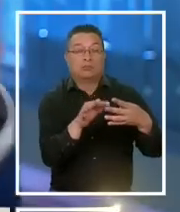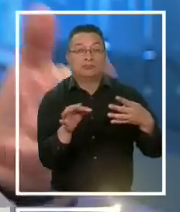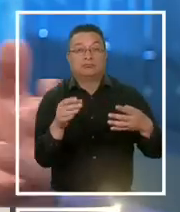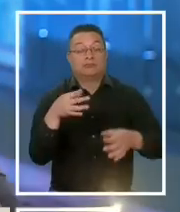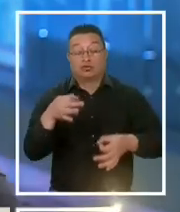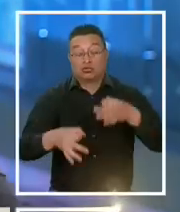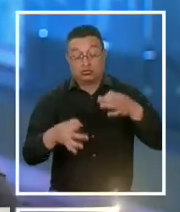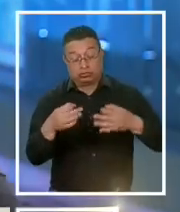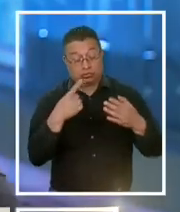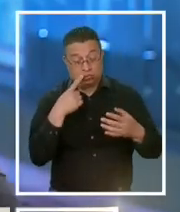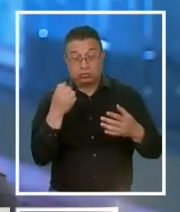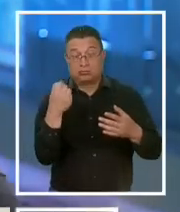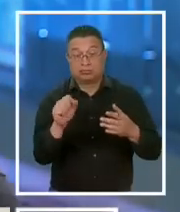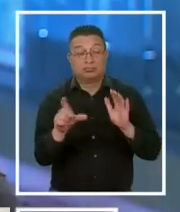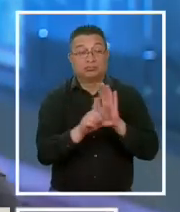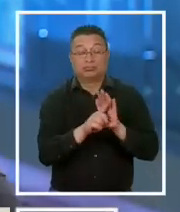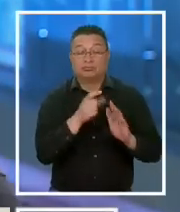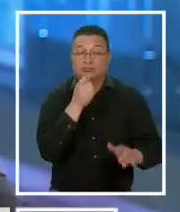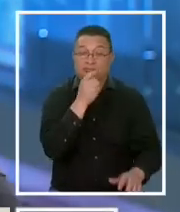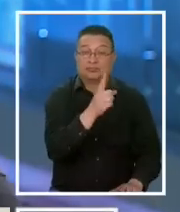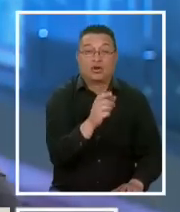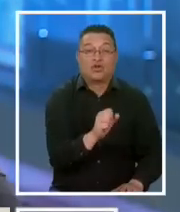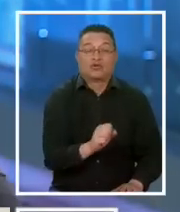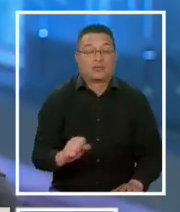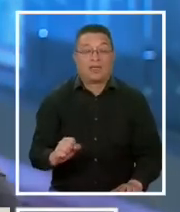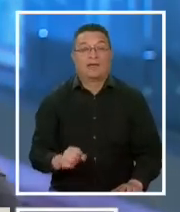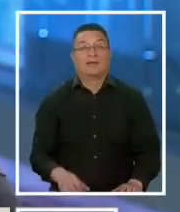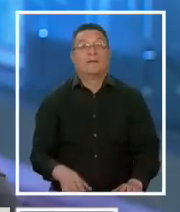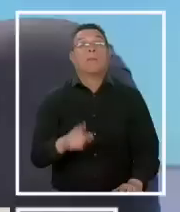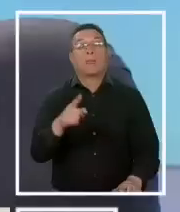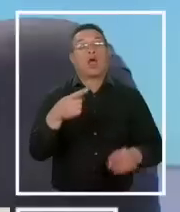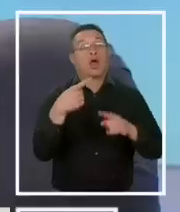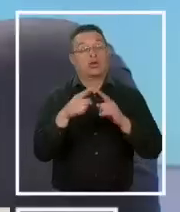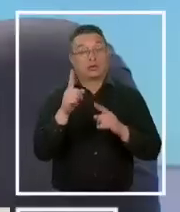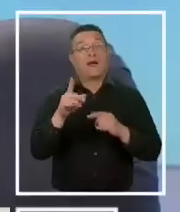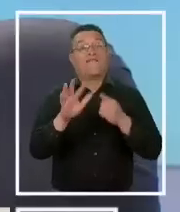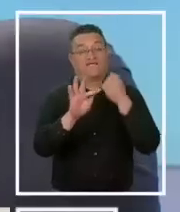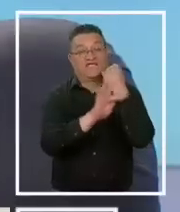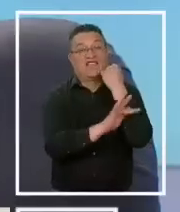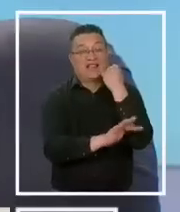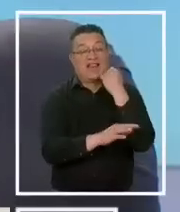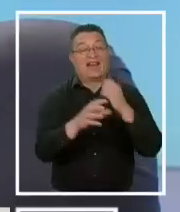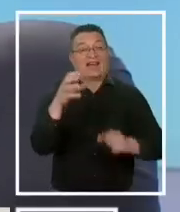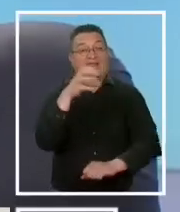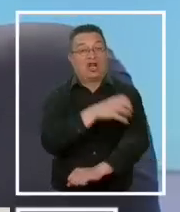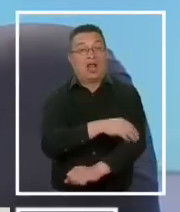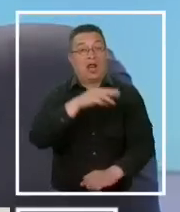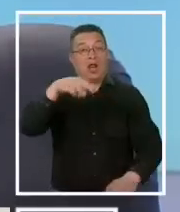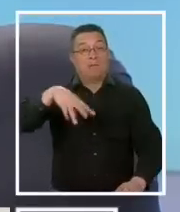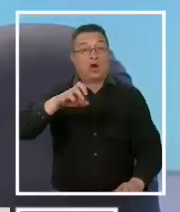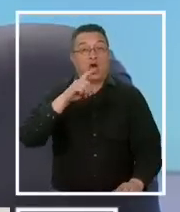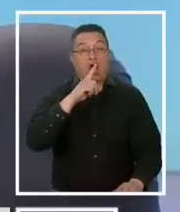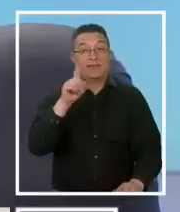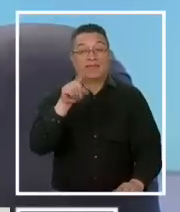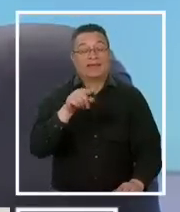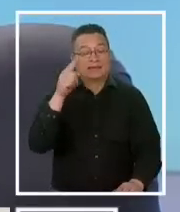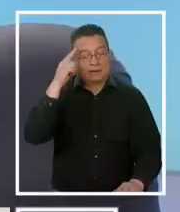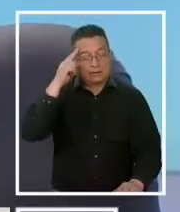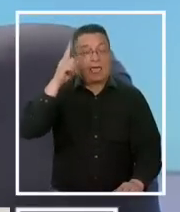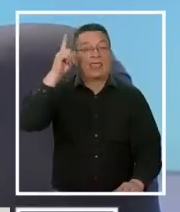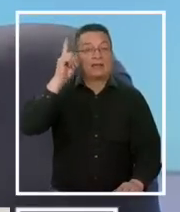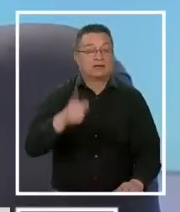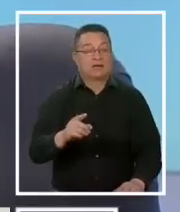no abarcaba las conductas que estamos persiguiendo pero solo para cerrar el tema fue el fiscal regional Andrés Montes El que decidió